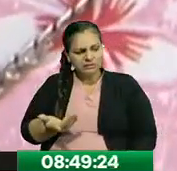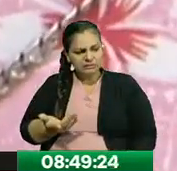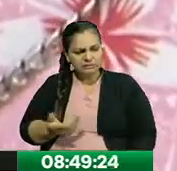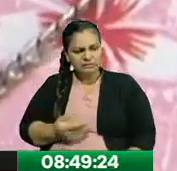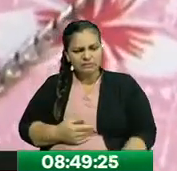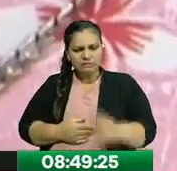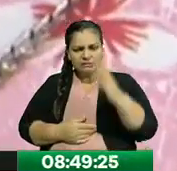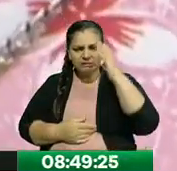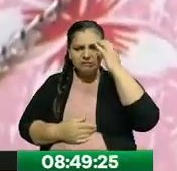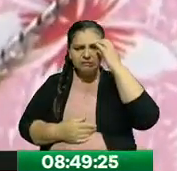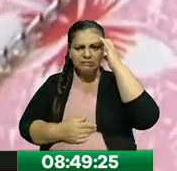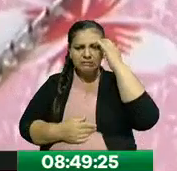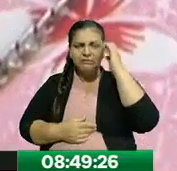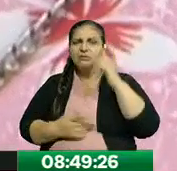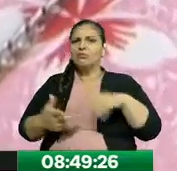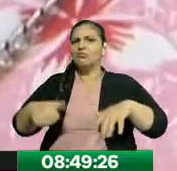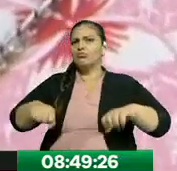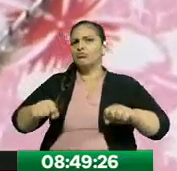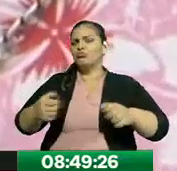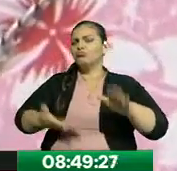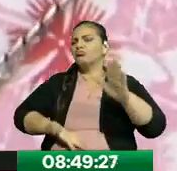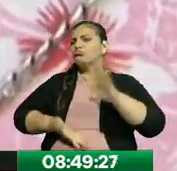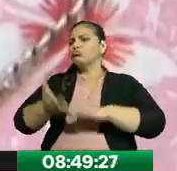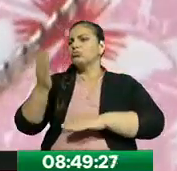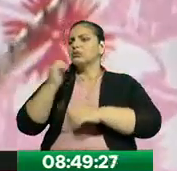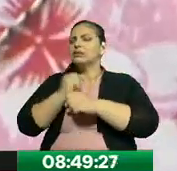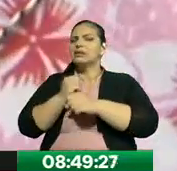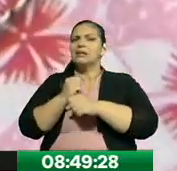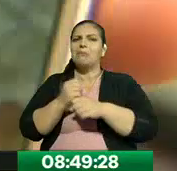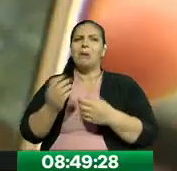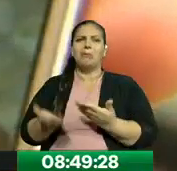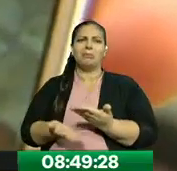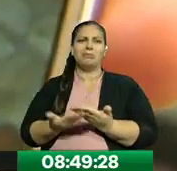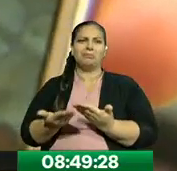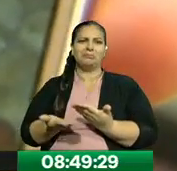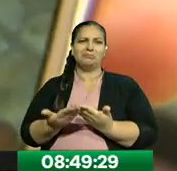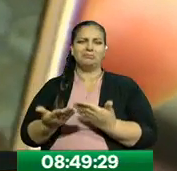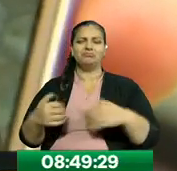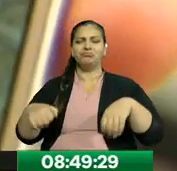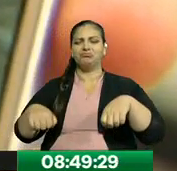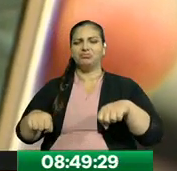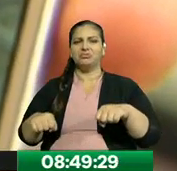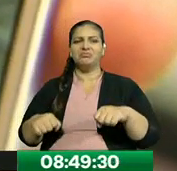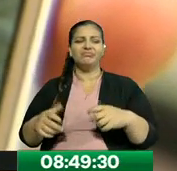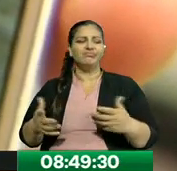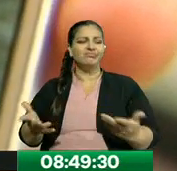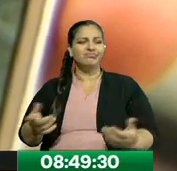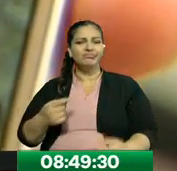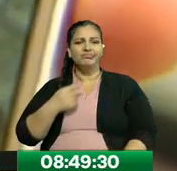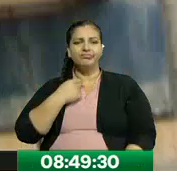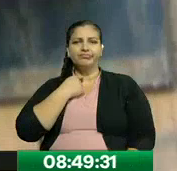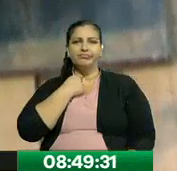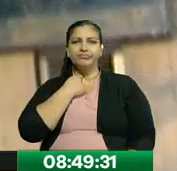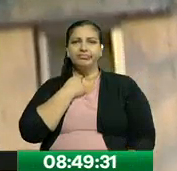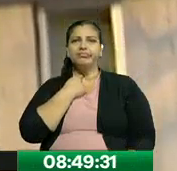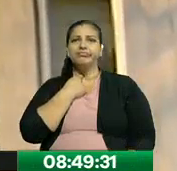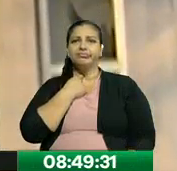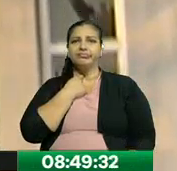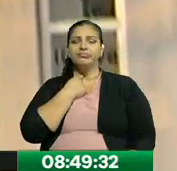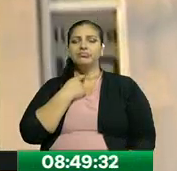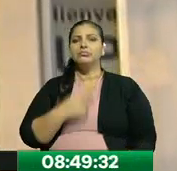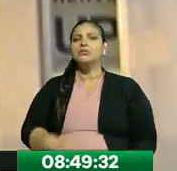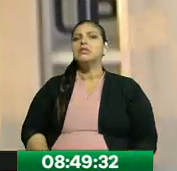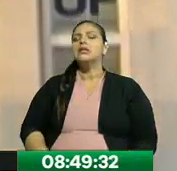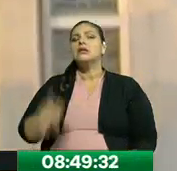¿Cómo se ha movilizado mi trabajo? No puedo hacer nada ya. Asentó la denuncia en fiscalía y deja en manos de las autoridades